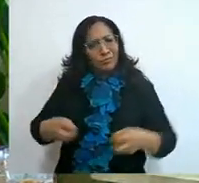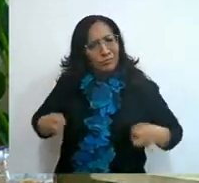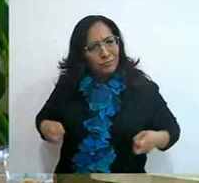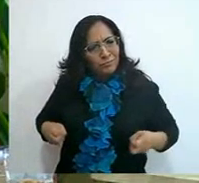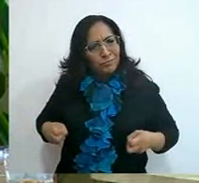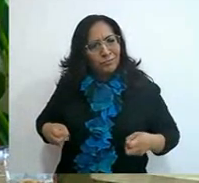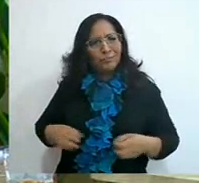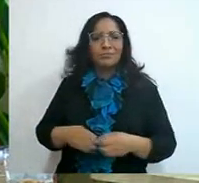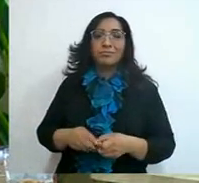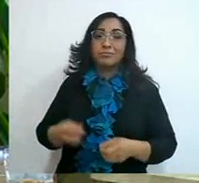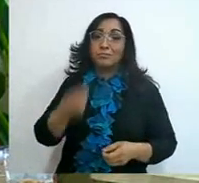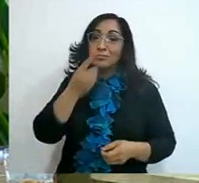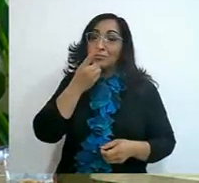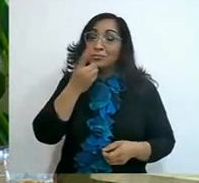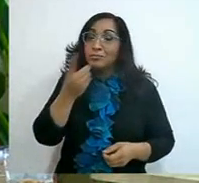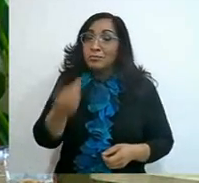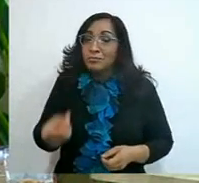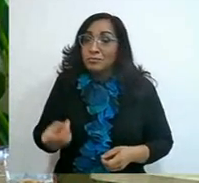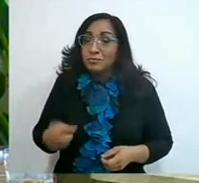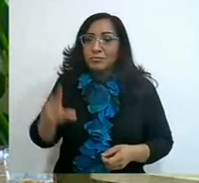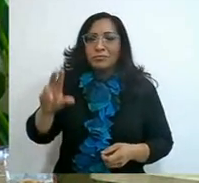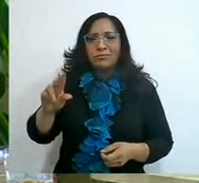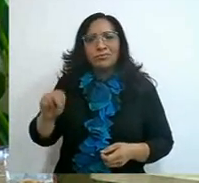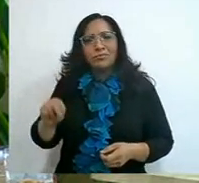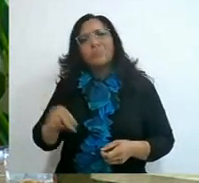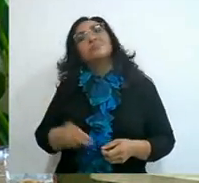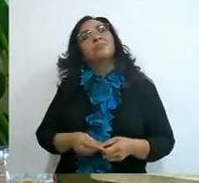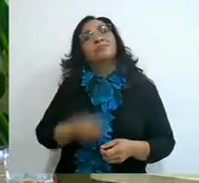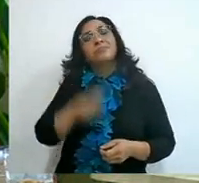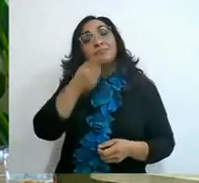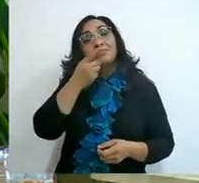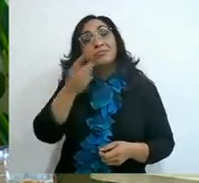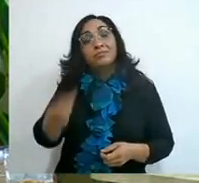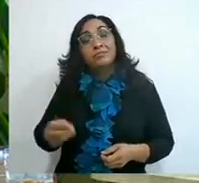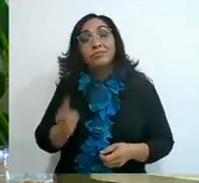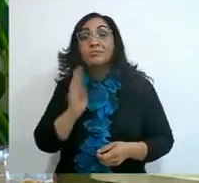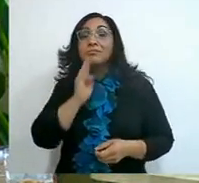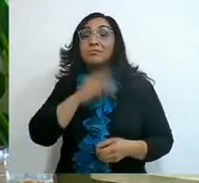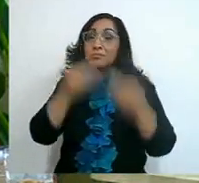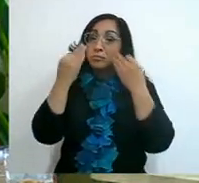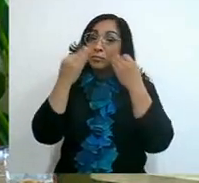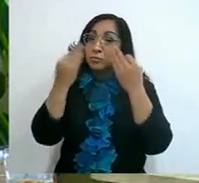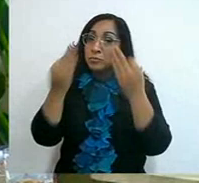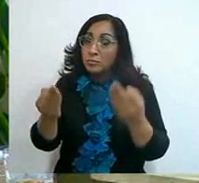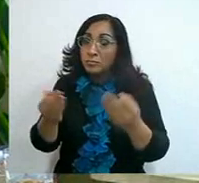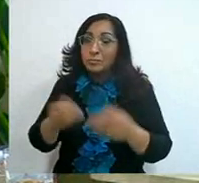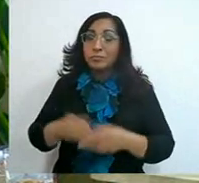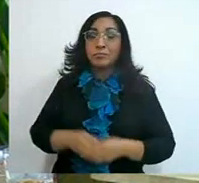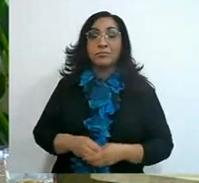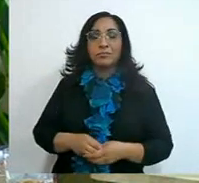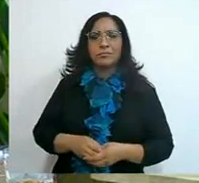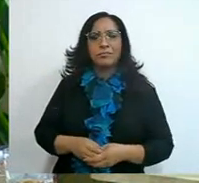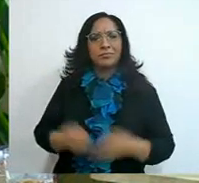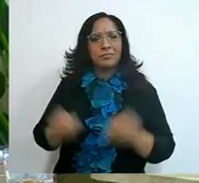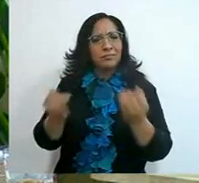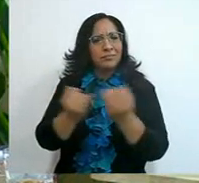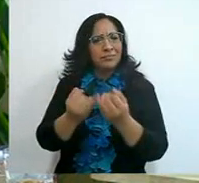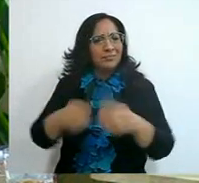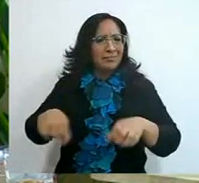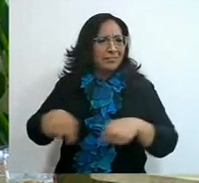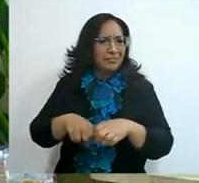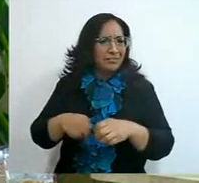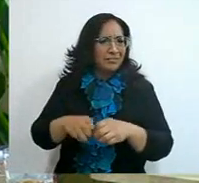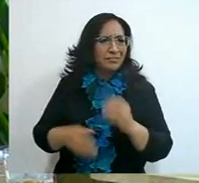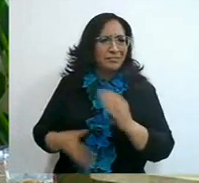no dirás, hoy vamos a hablar, no dirás falso testimonio. Y también cómo